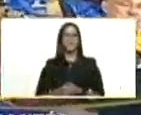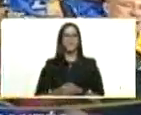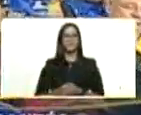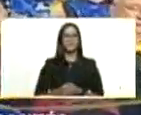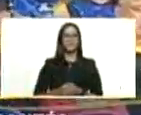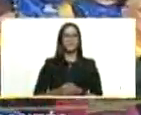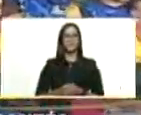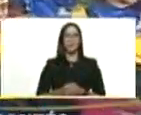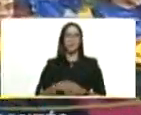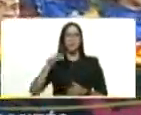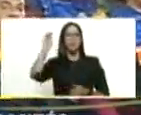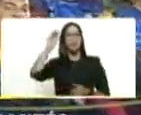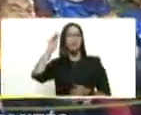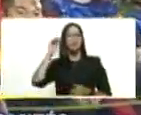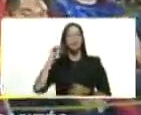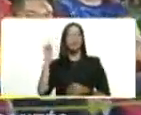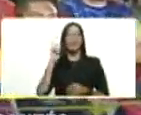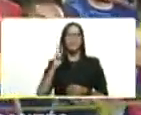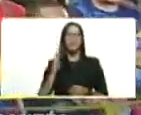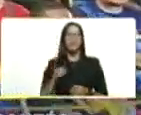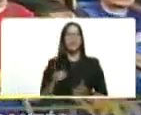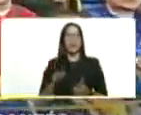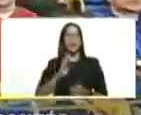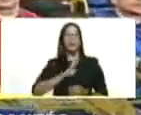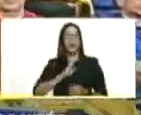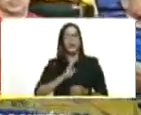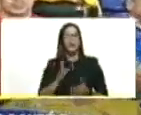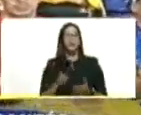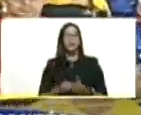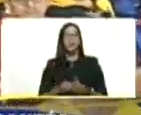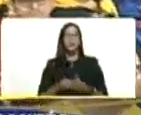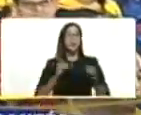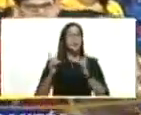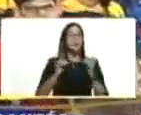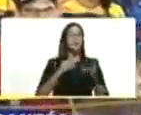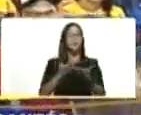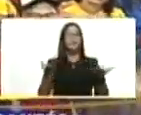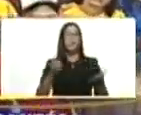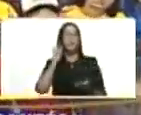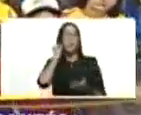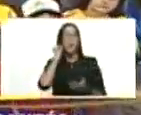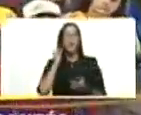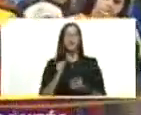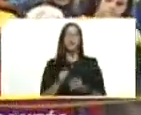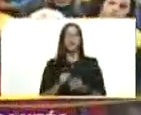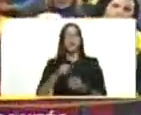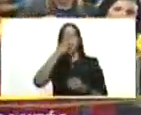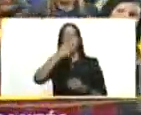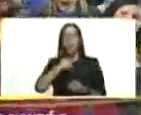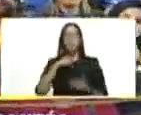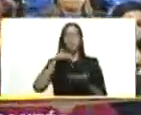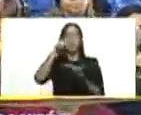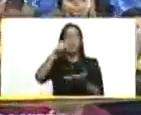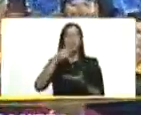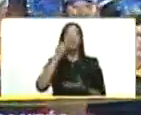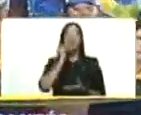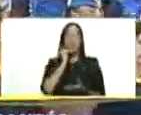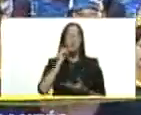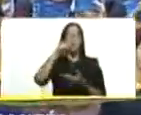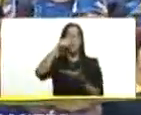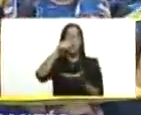Y el futuro de Venezuela, buena parte depende de ustedes, mujeres de los CLAP, hombres de los CLAP, jóvenes de los